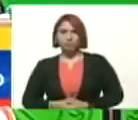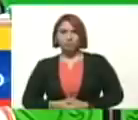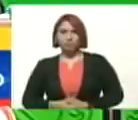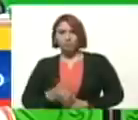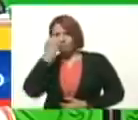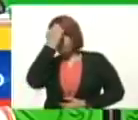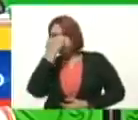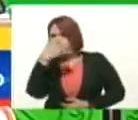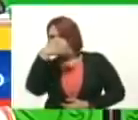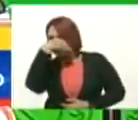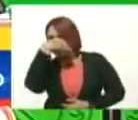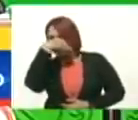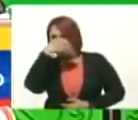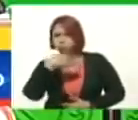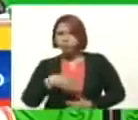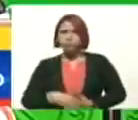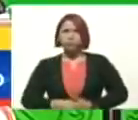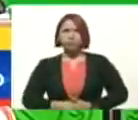criminales,